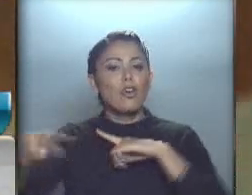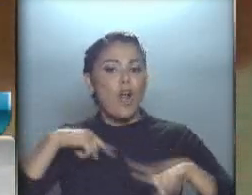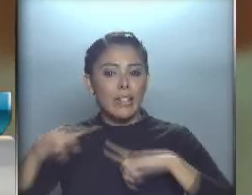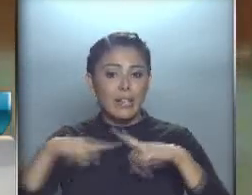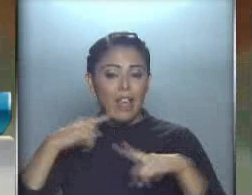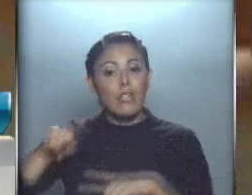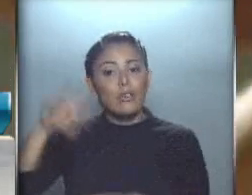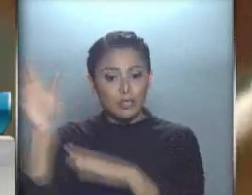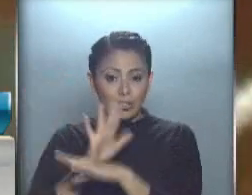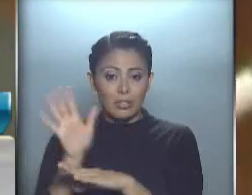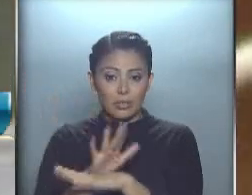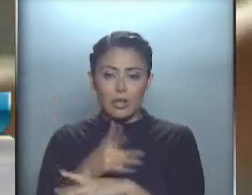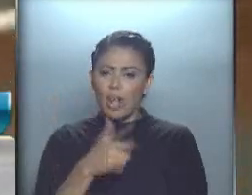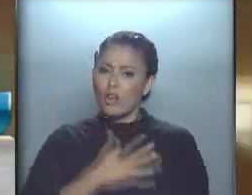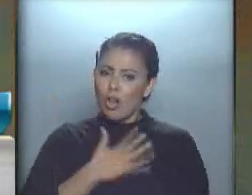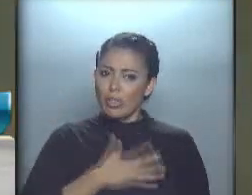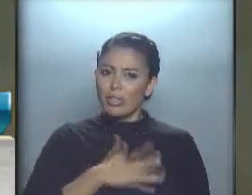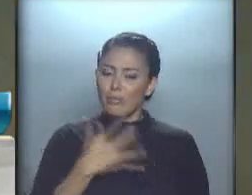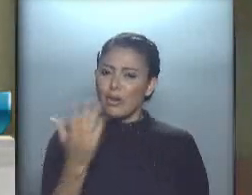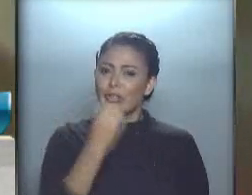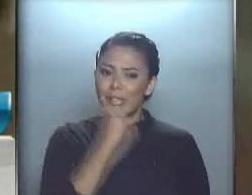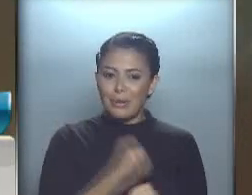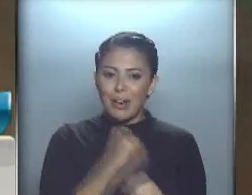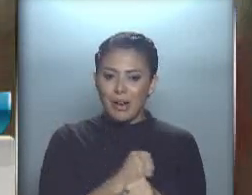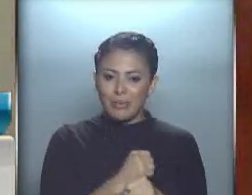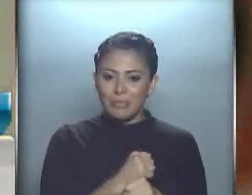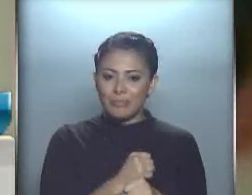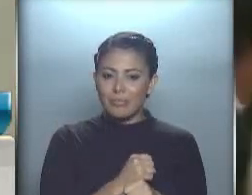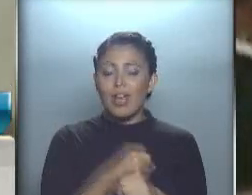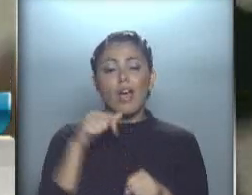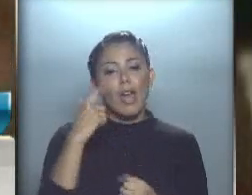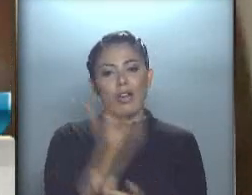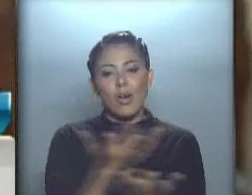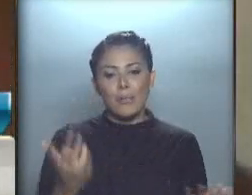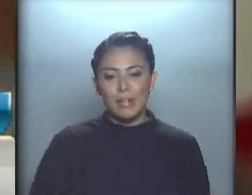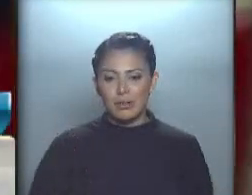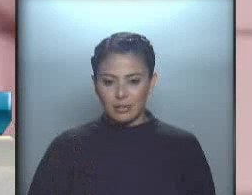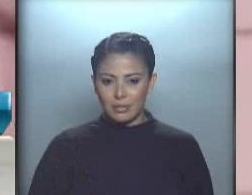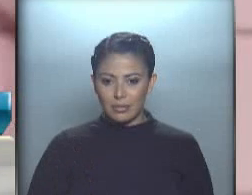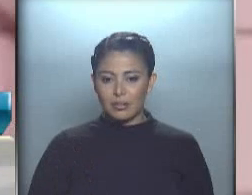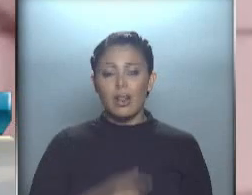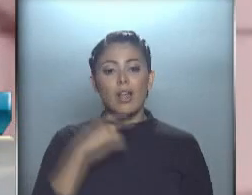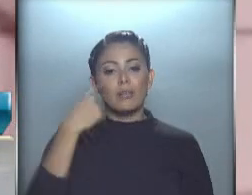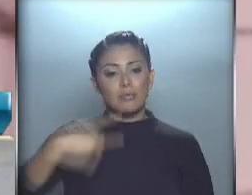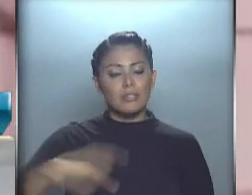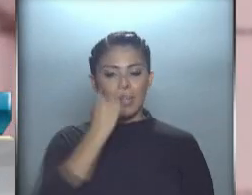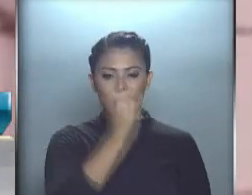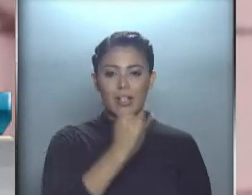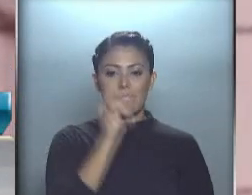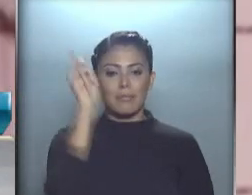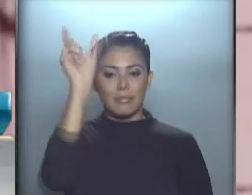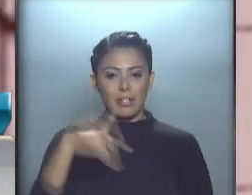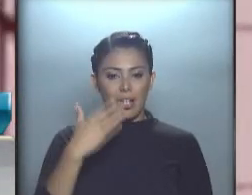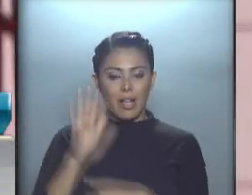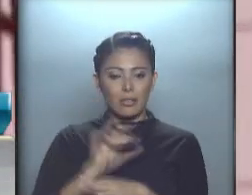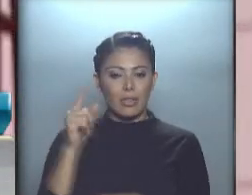de extras de dicha filmación y muy contento por haber conseguido este trabajo. Compartimos con ustedes lo que comentaba Antonio